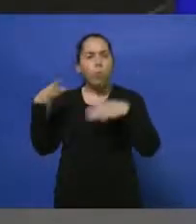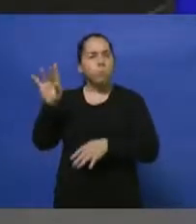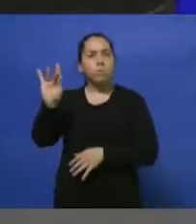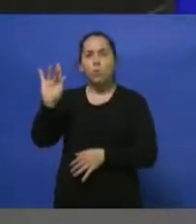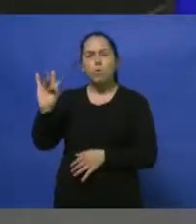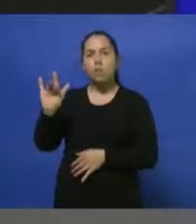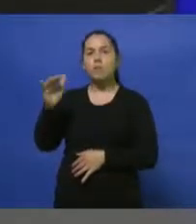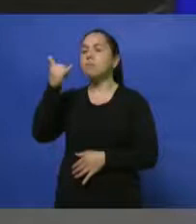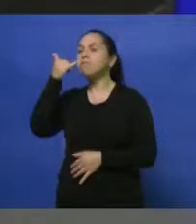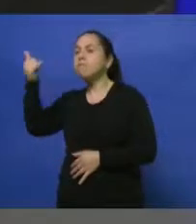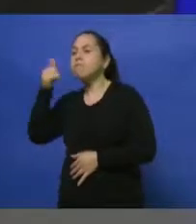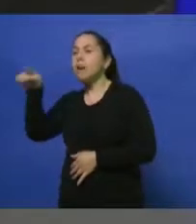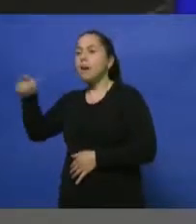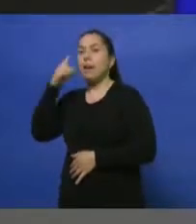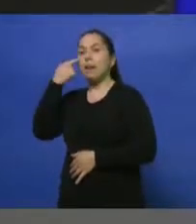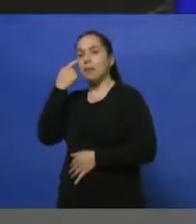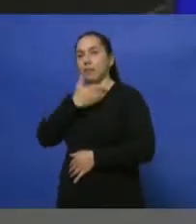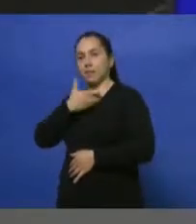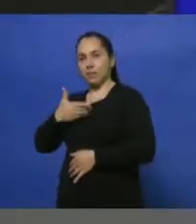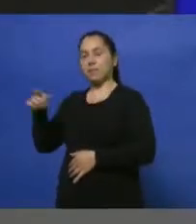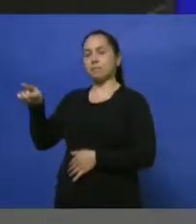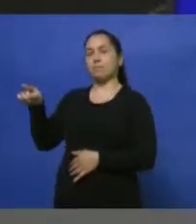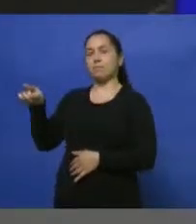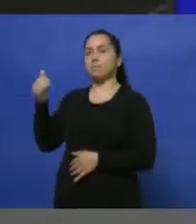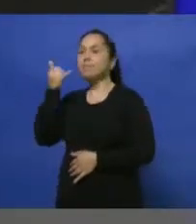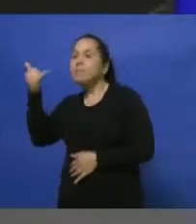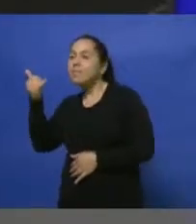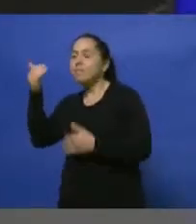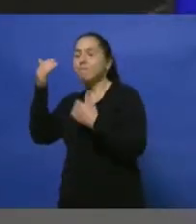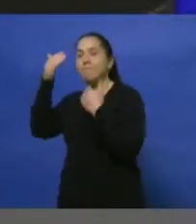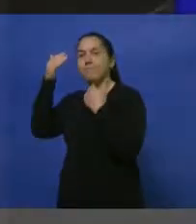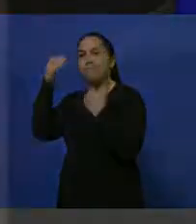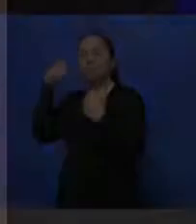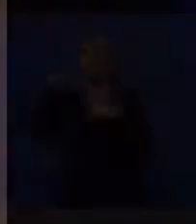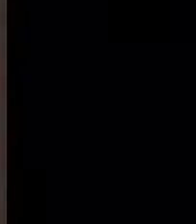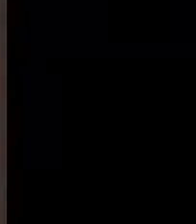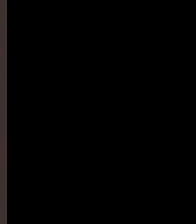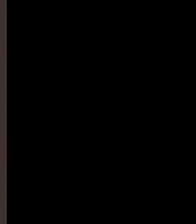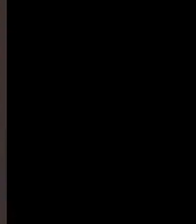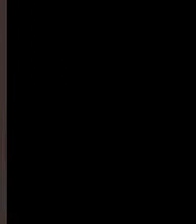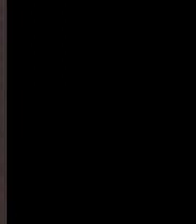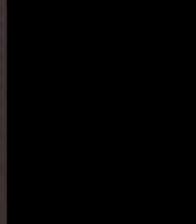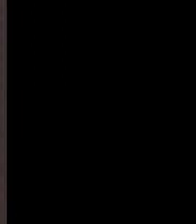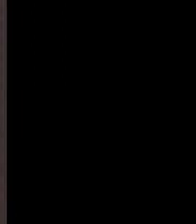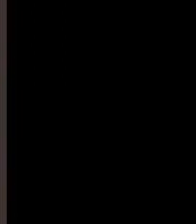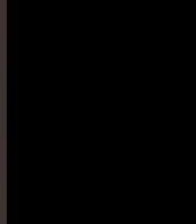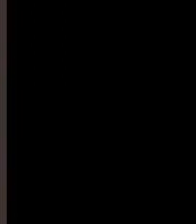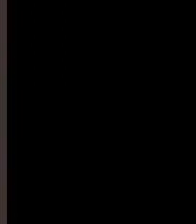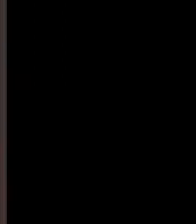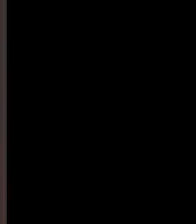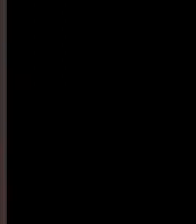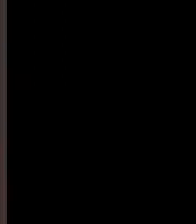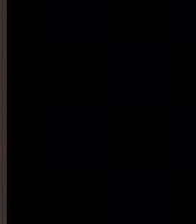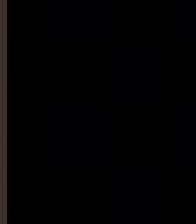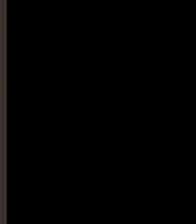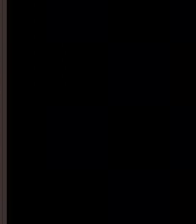Vara Vale, su intendente, gracias por atendernos, bienvenido. Hola Héctor, buenas noches y buenas noches a toda la gente de Villa María que nos está